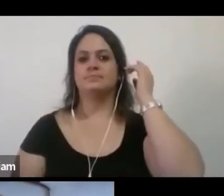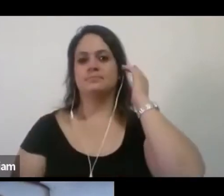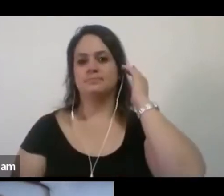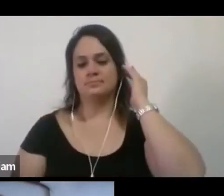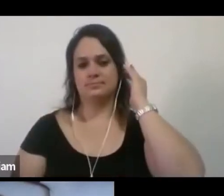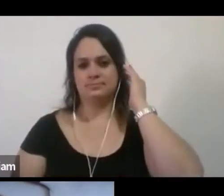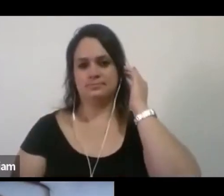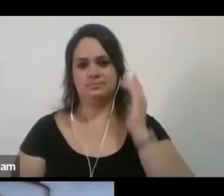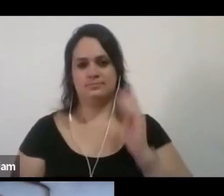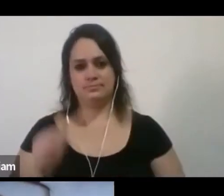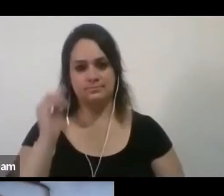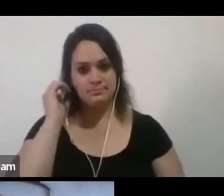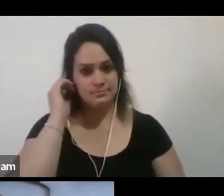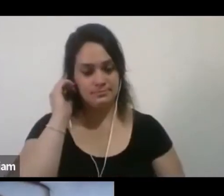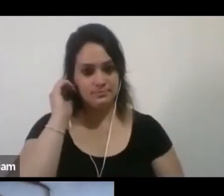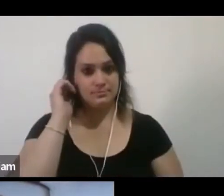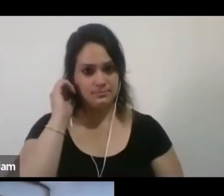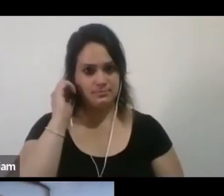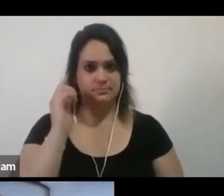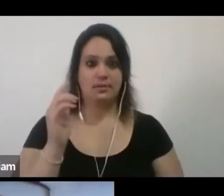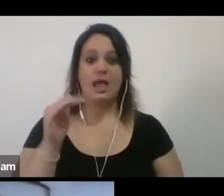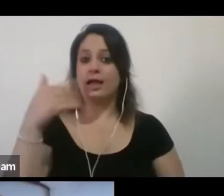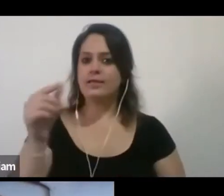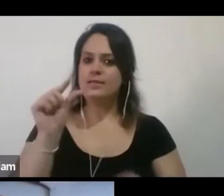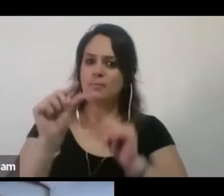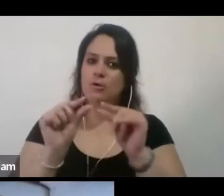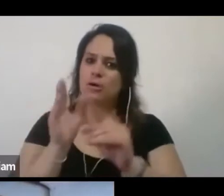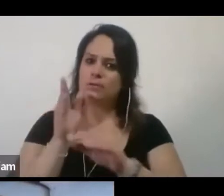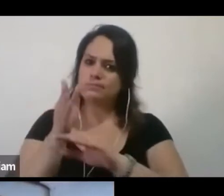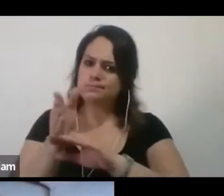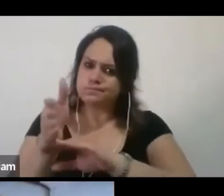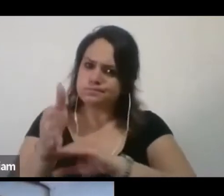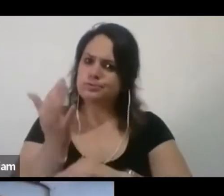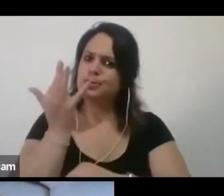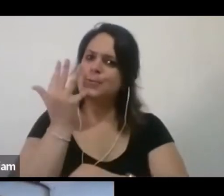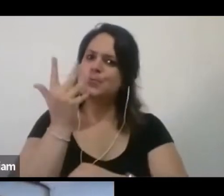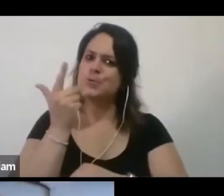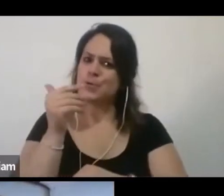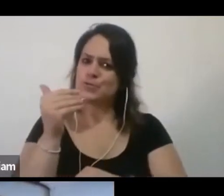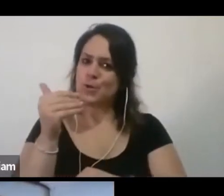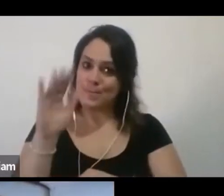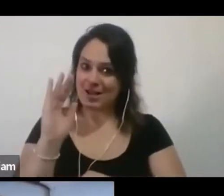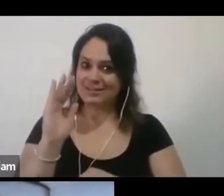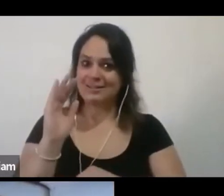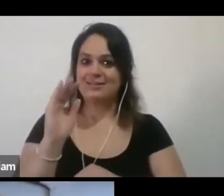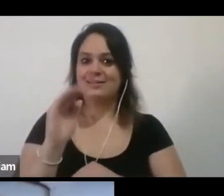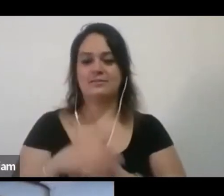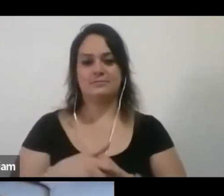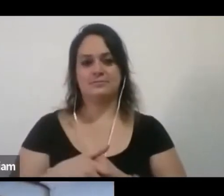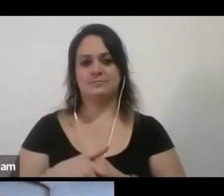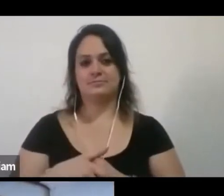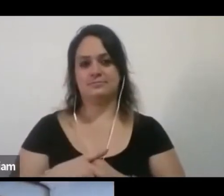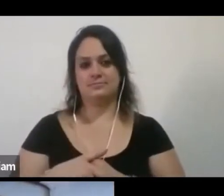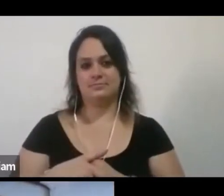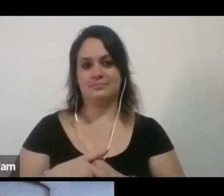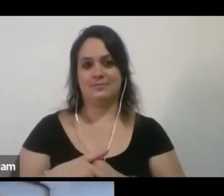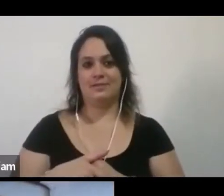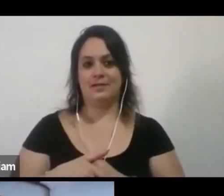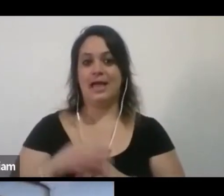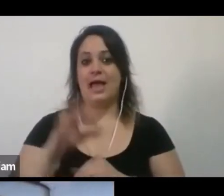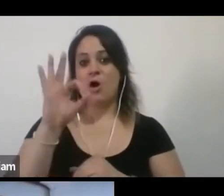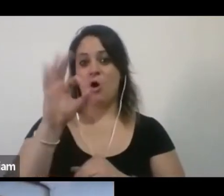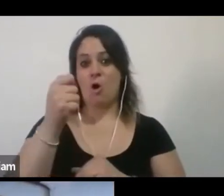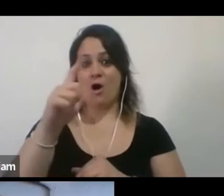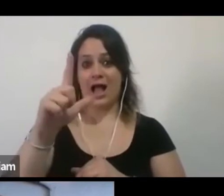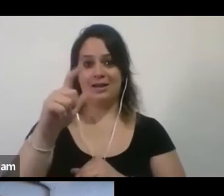Entonces, bueno, ahí me fue cada vez gustando más, hasta que, bueno, tuve la posibilidad de ingresar al OAL de Godoy